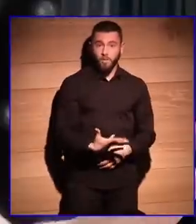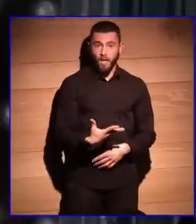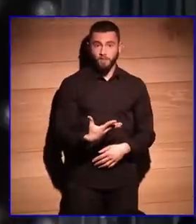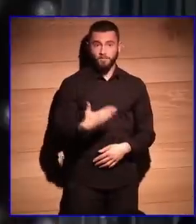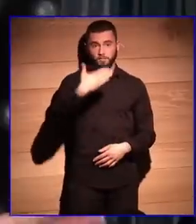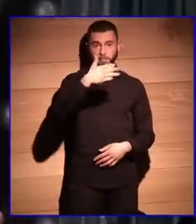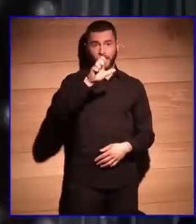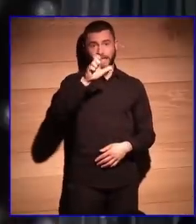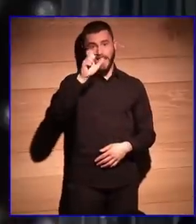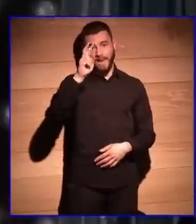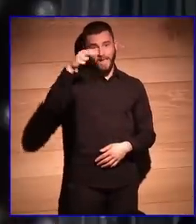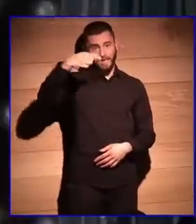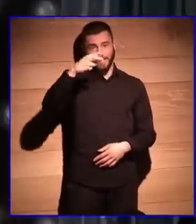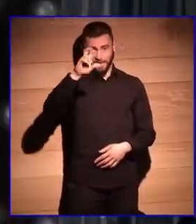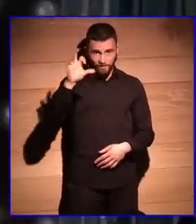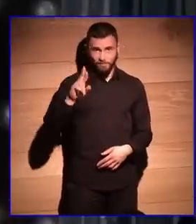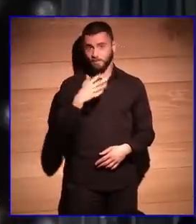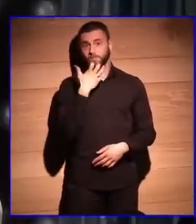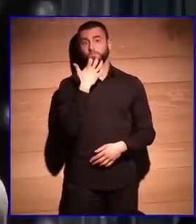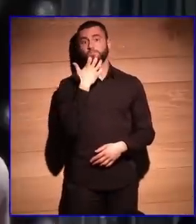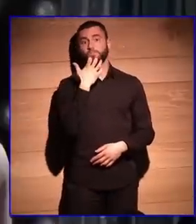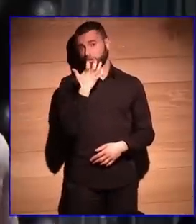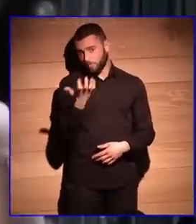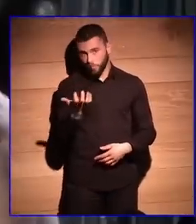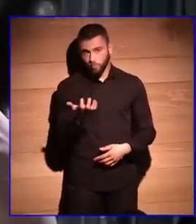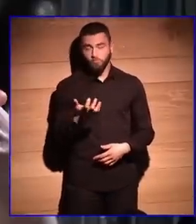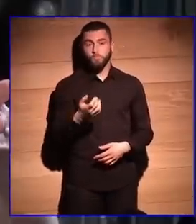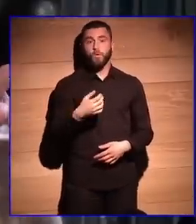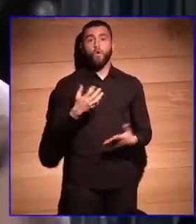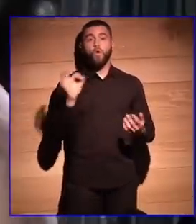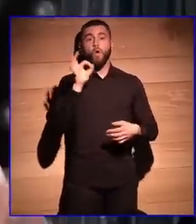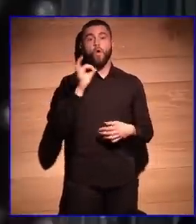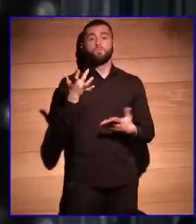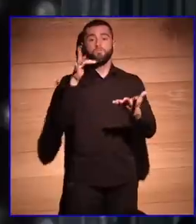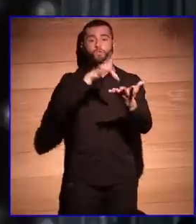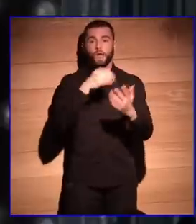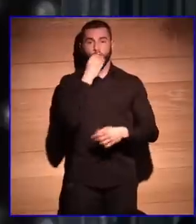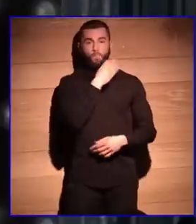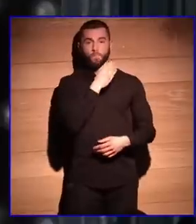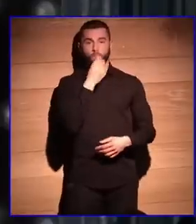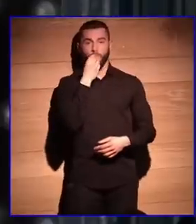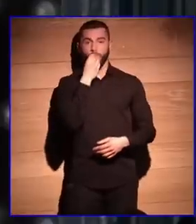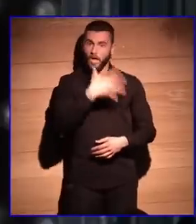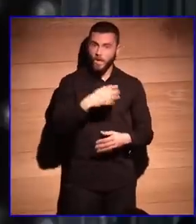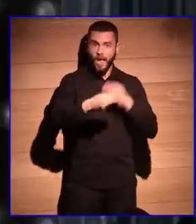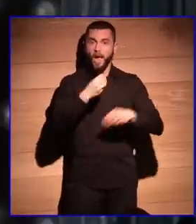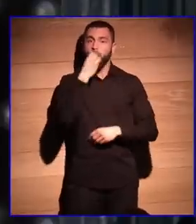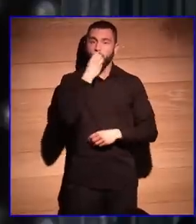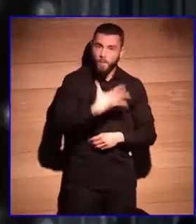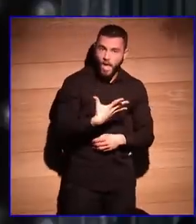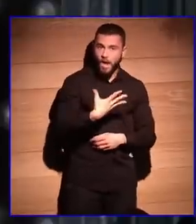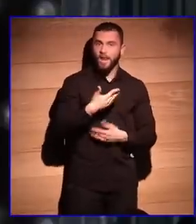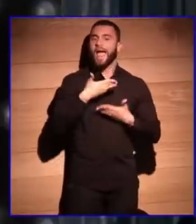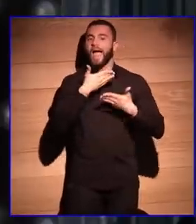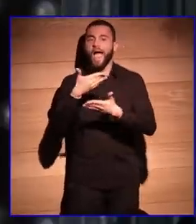decías. De Mengele, por ejemplo. Pero incluso que haga en algún momento dado el bien a los demás. Es decir, que ayude a una...